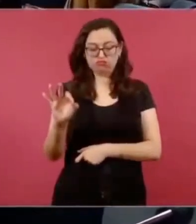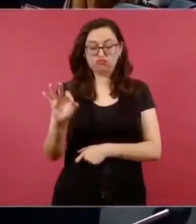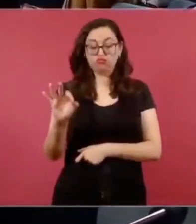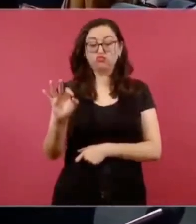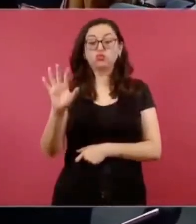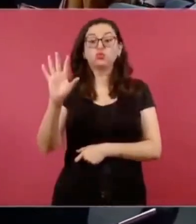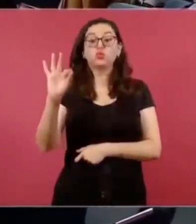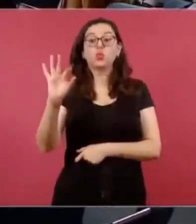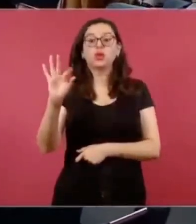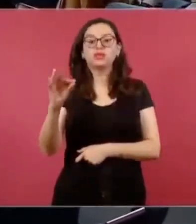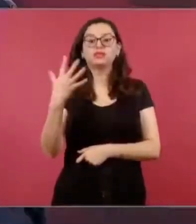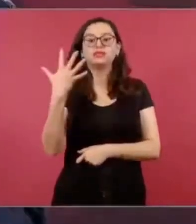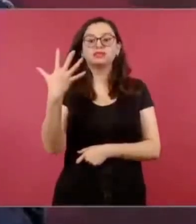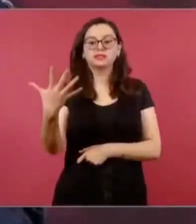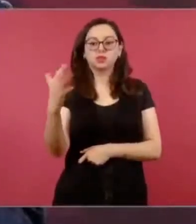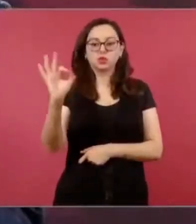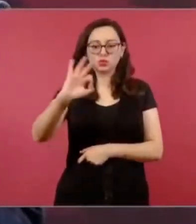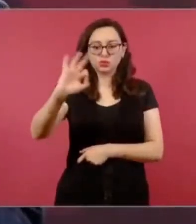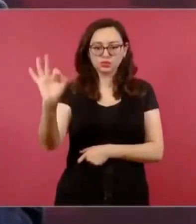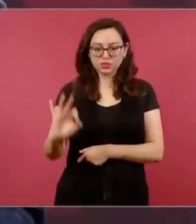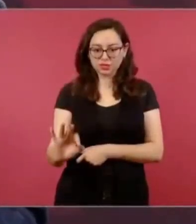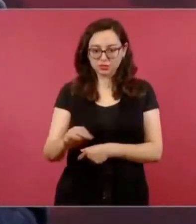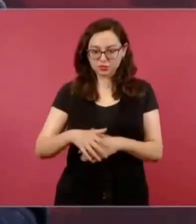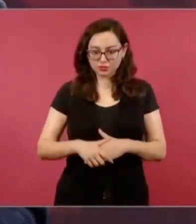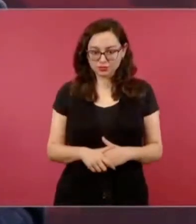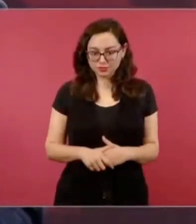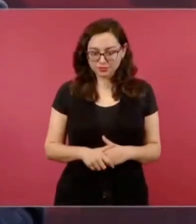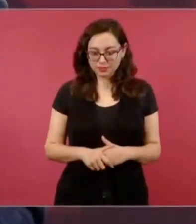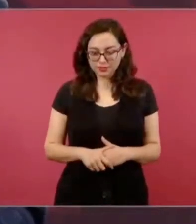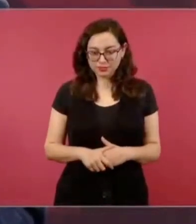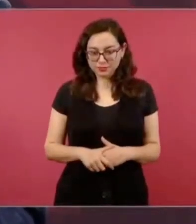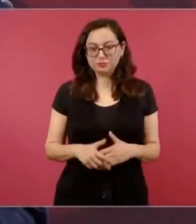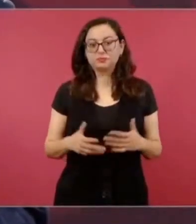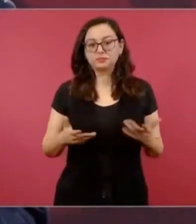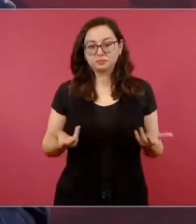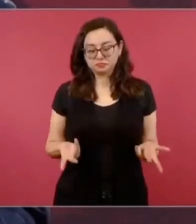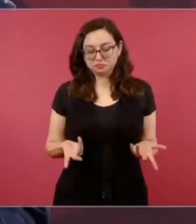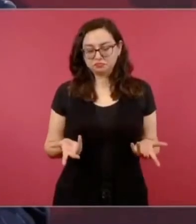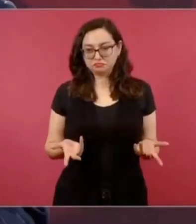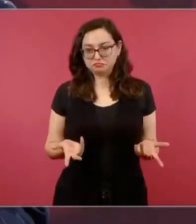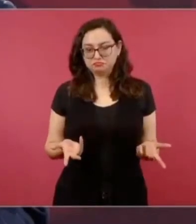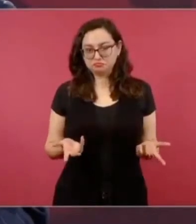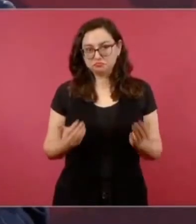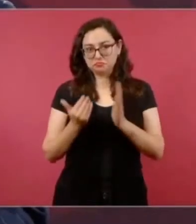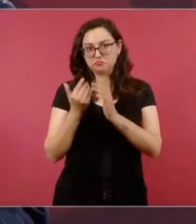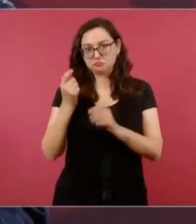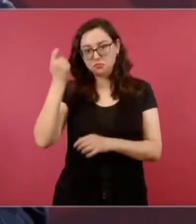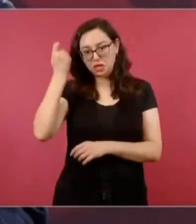sino el 45%.